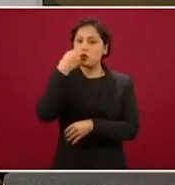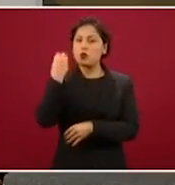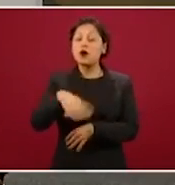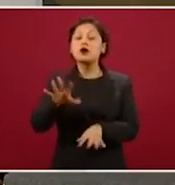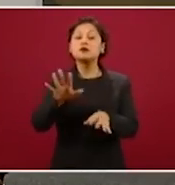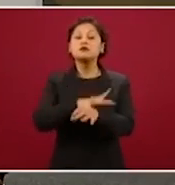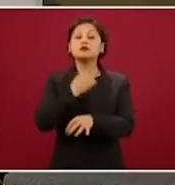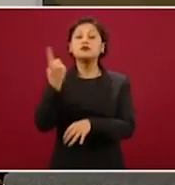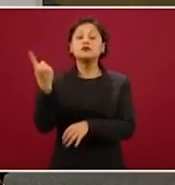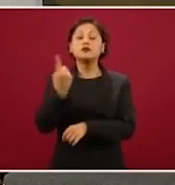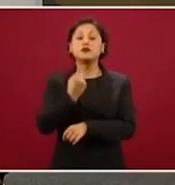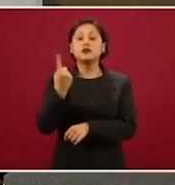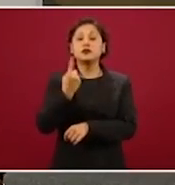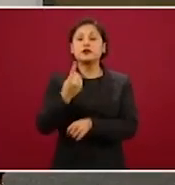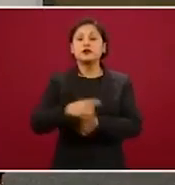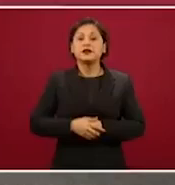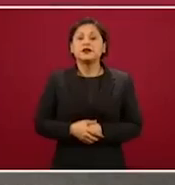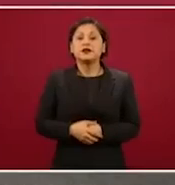nos